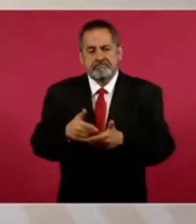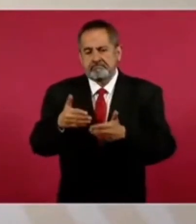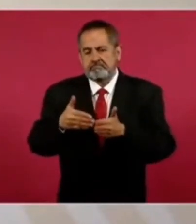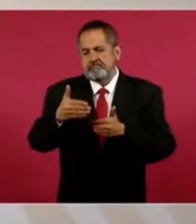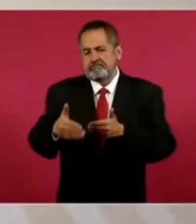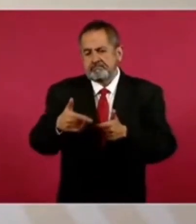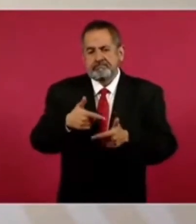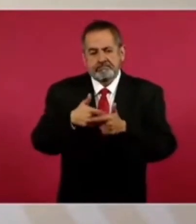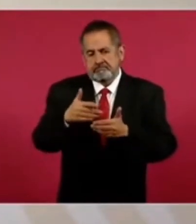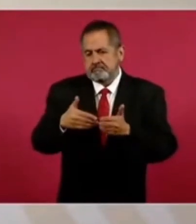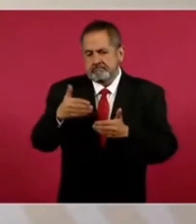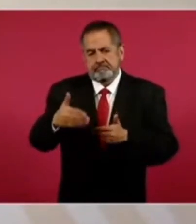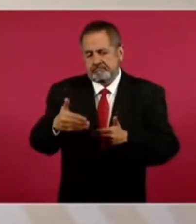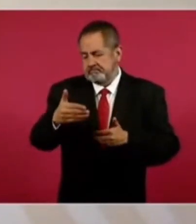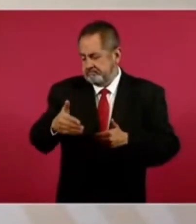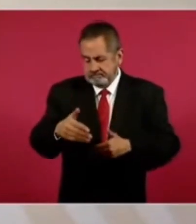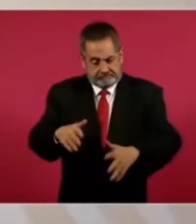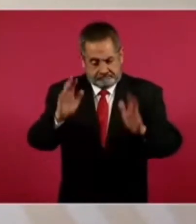adelante y